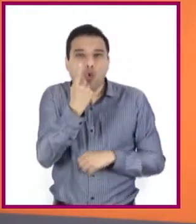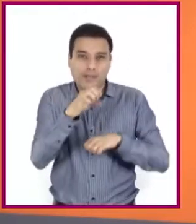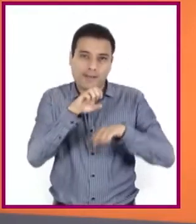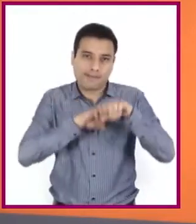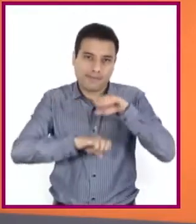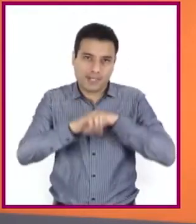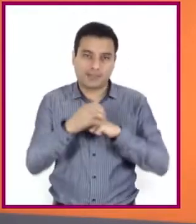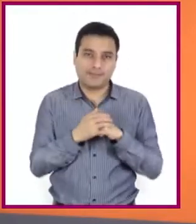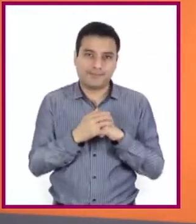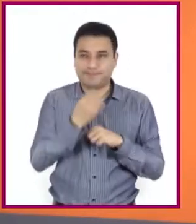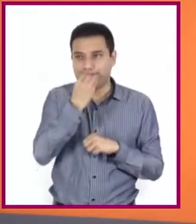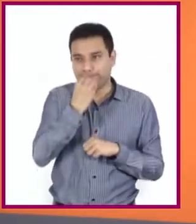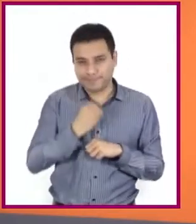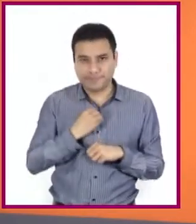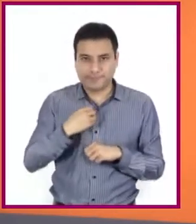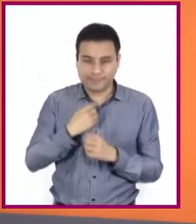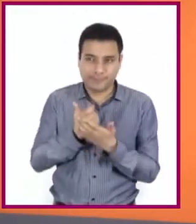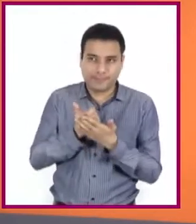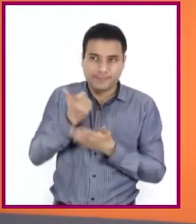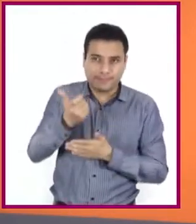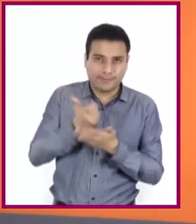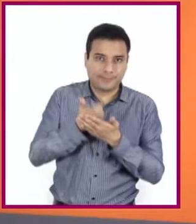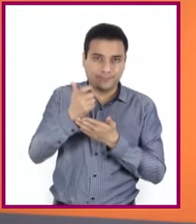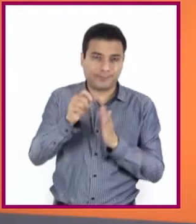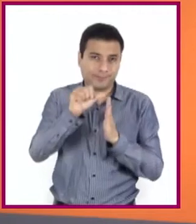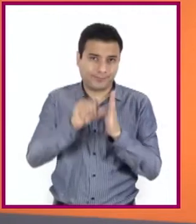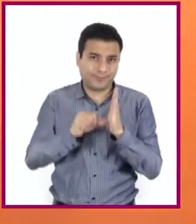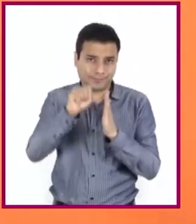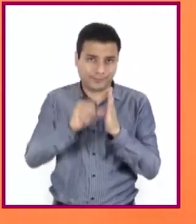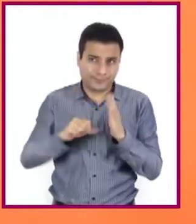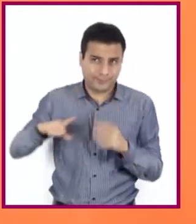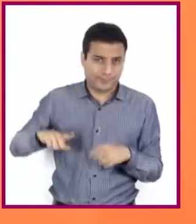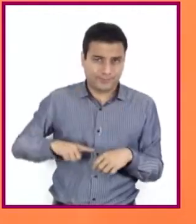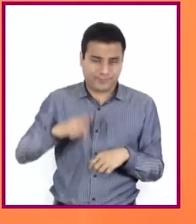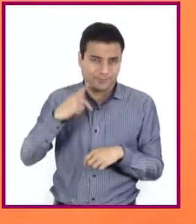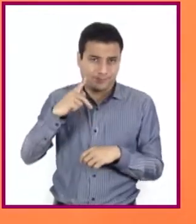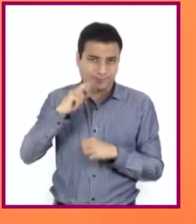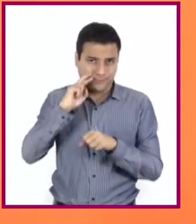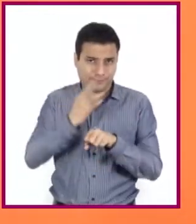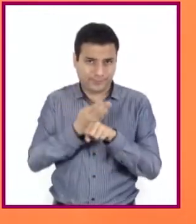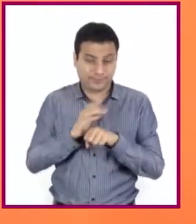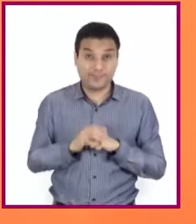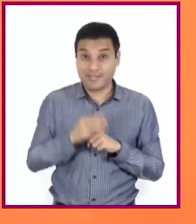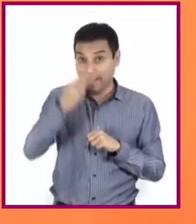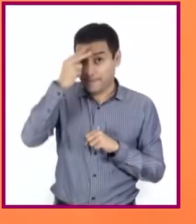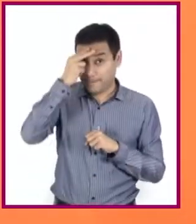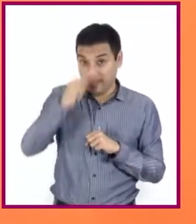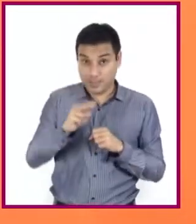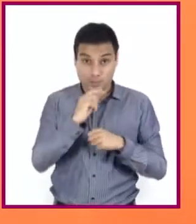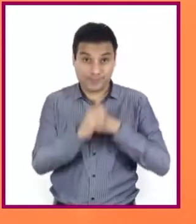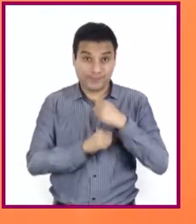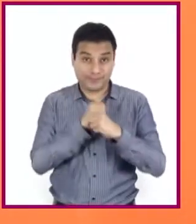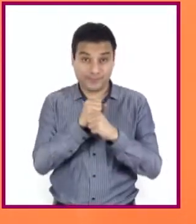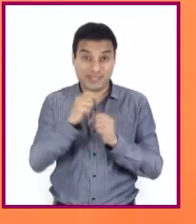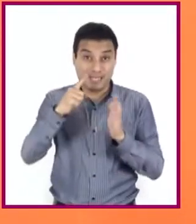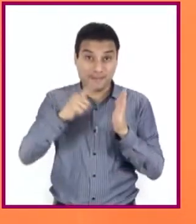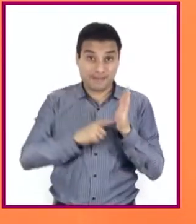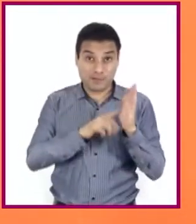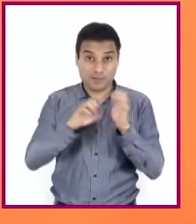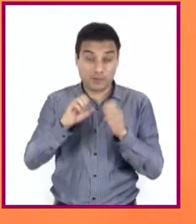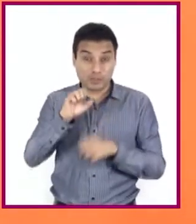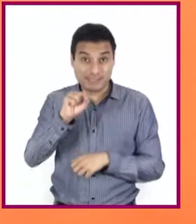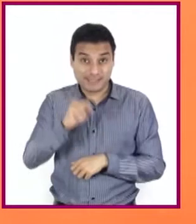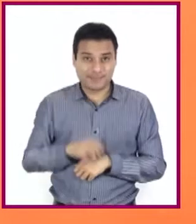lo que se establece mediante un sistema diseñado por el gobierno. En México, desde el año de 1960,